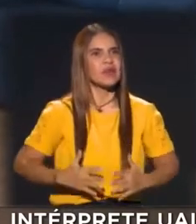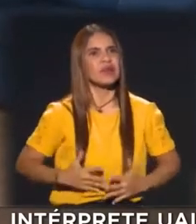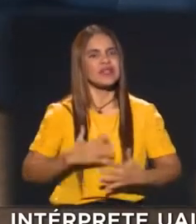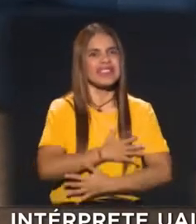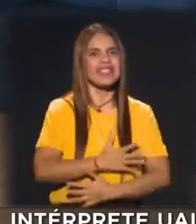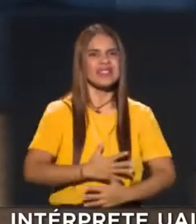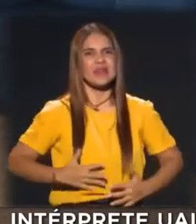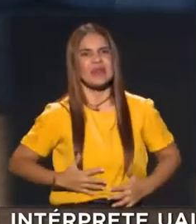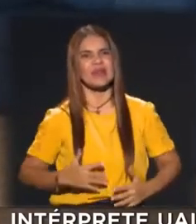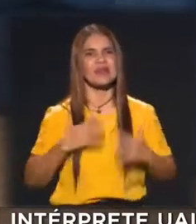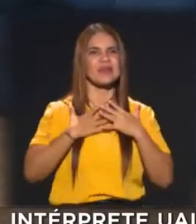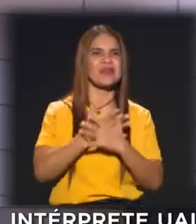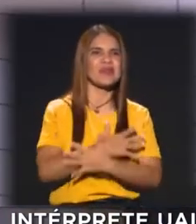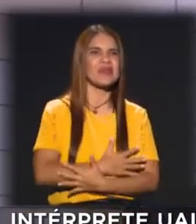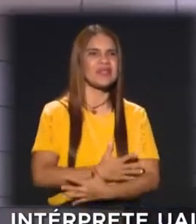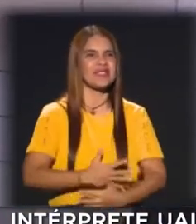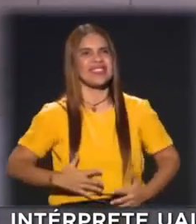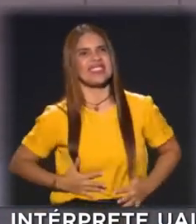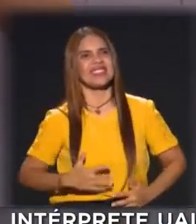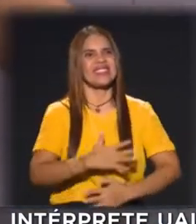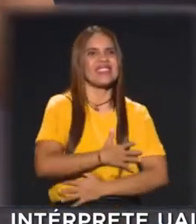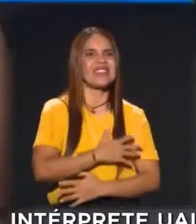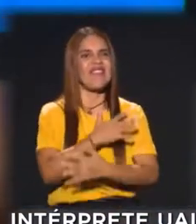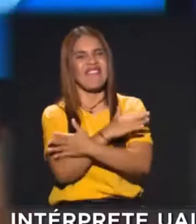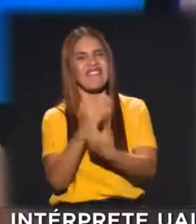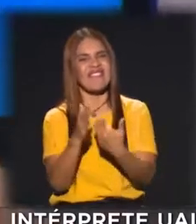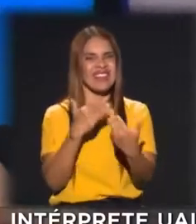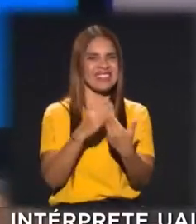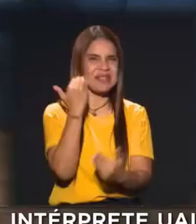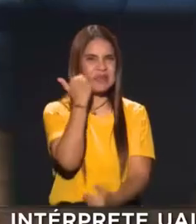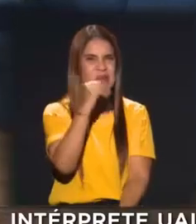1, 2, 3, 4. 1, 2, 3, 4. 1, 2. Facilito, mire.